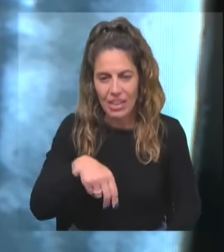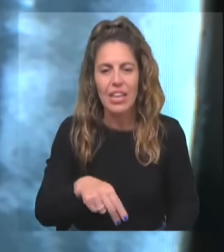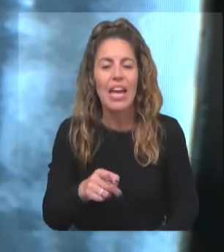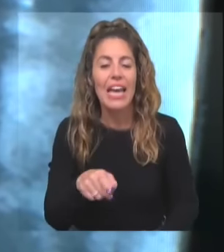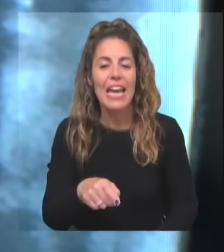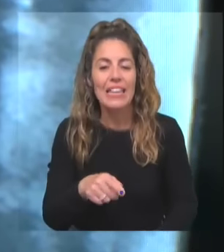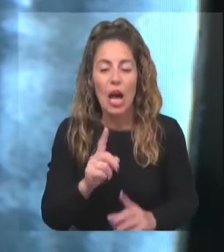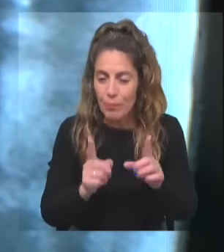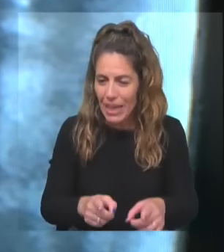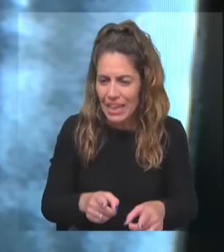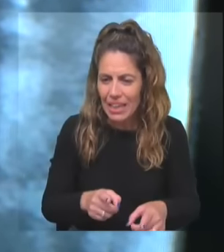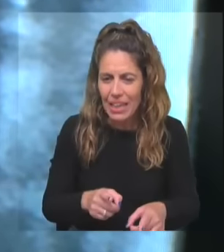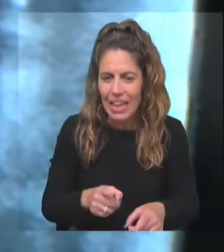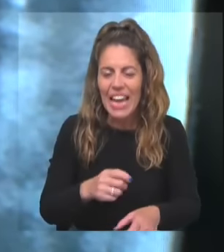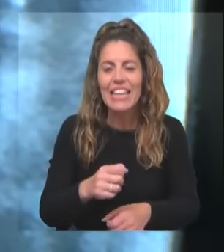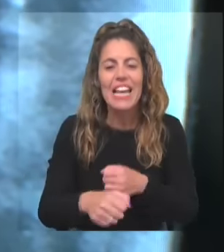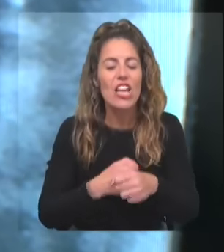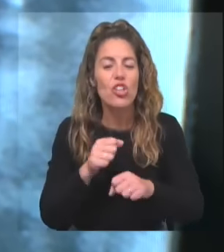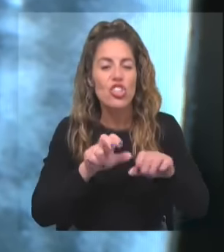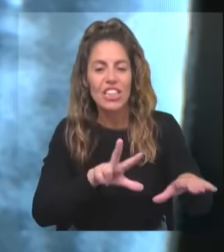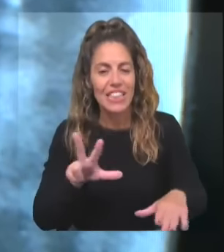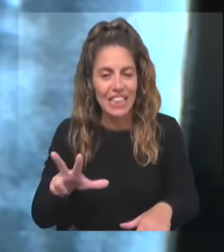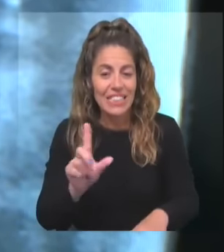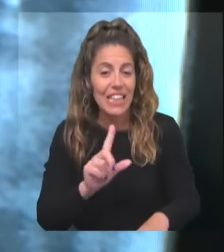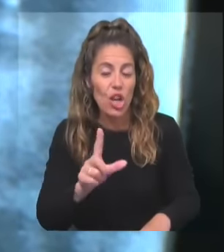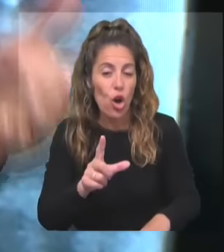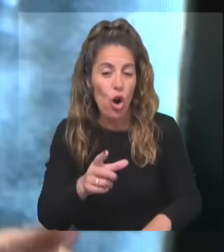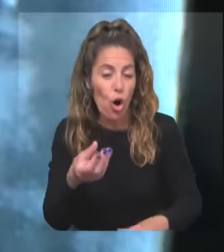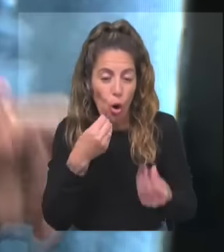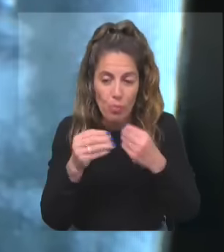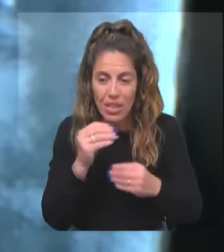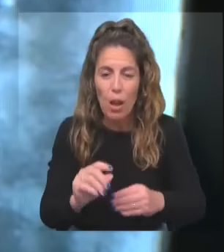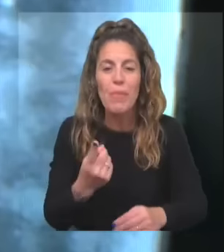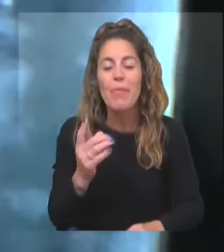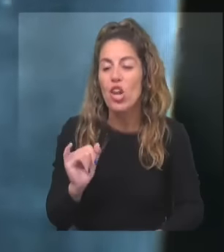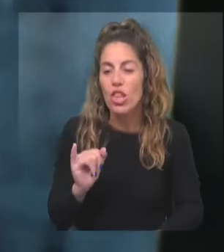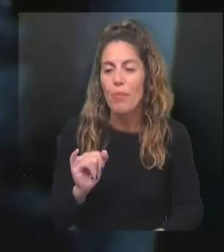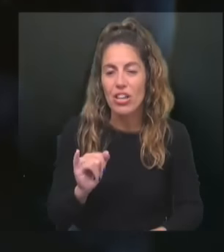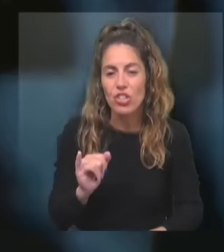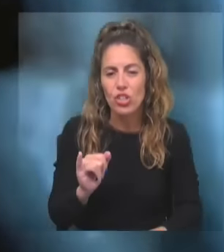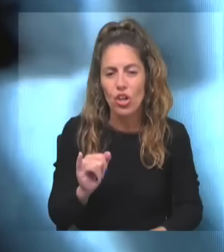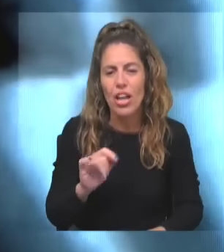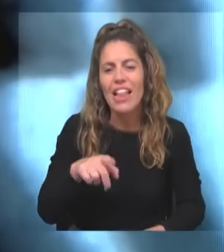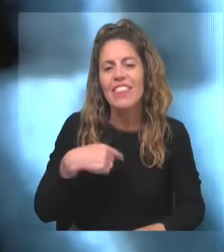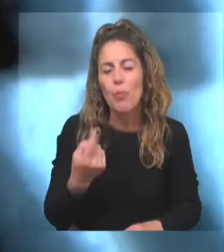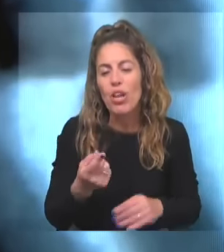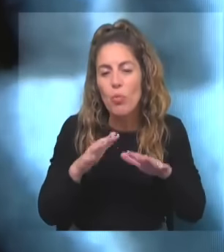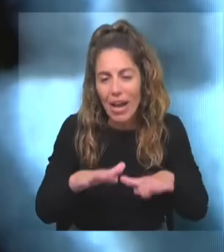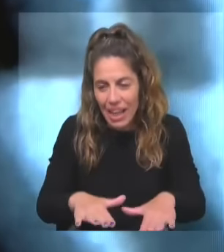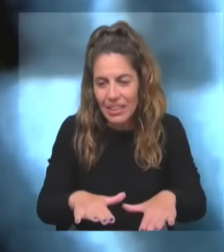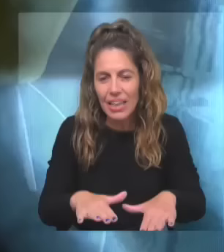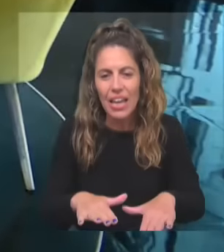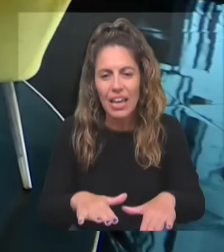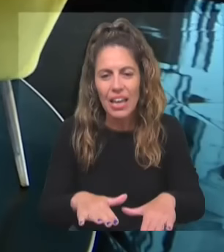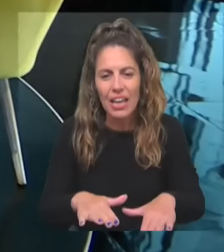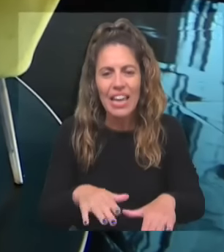83, que fue otro hecho fundamental. El 83, el primero de mayo del 83, luego un cierto parate, y él